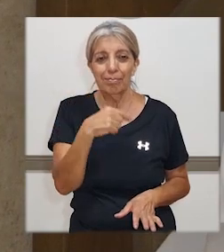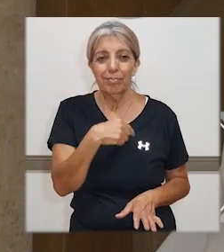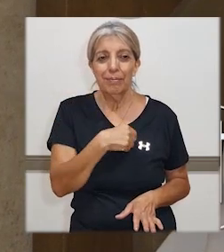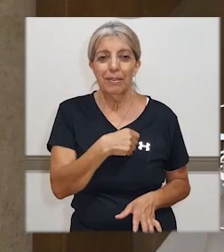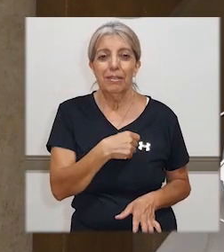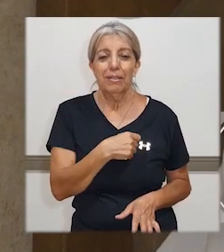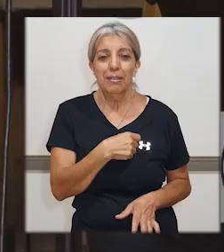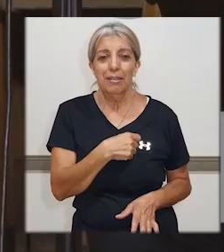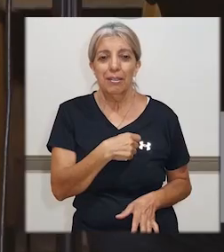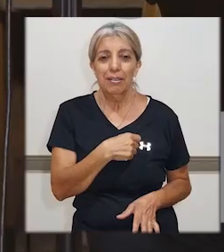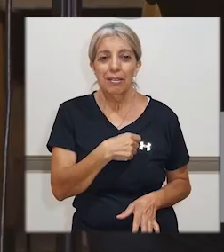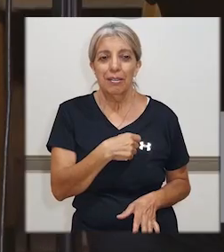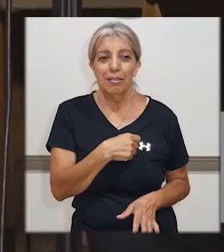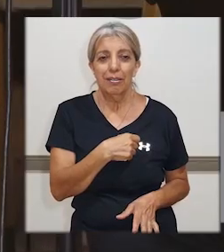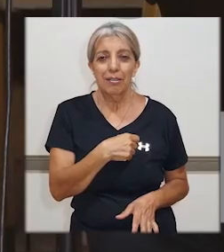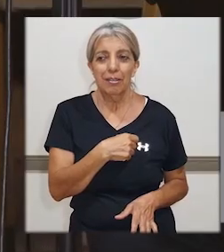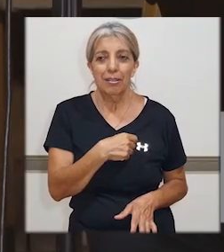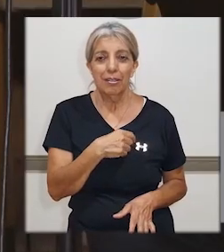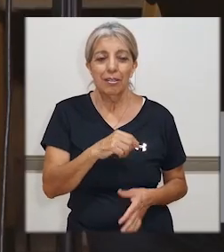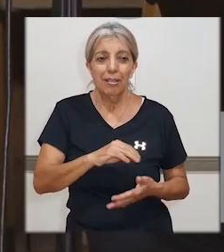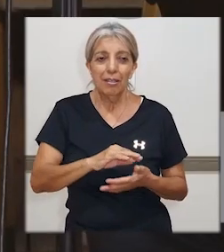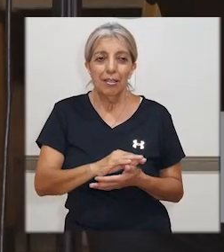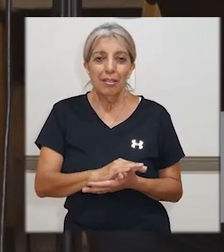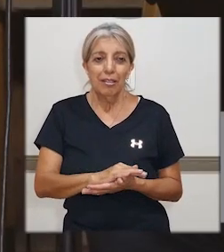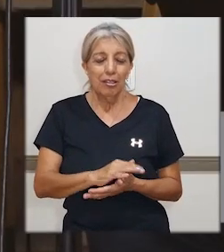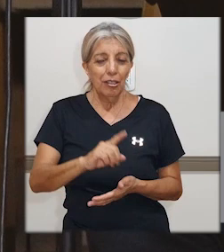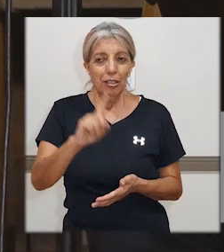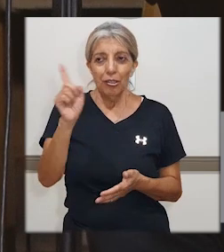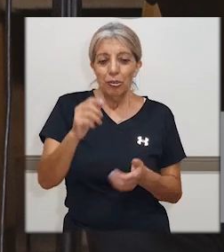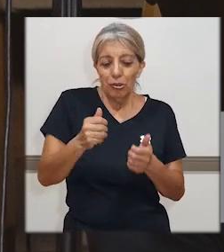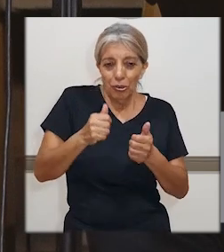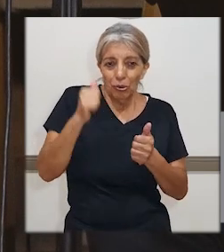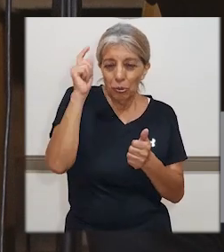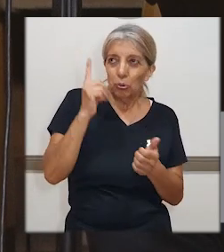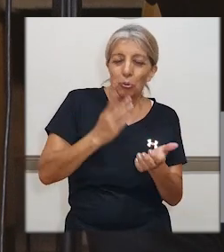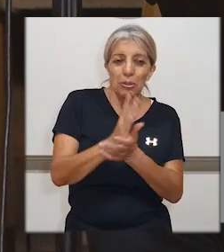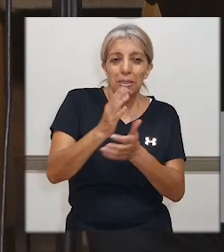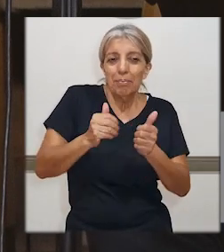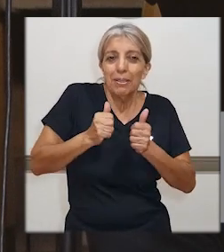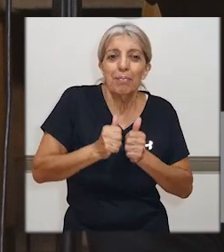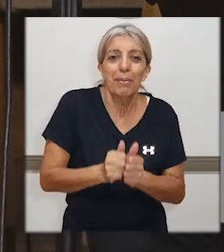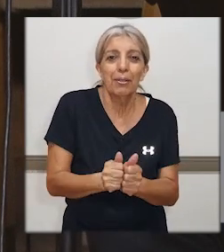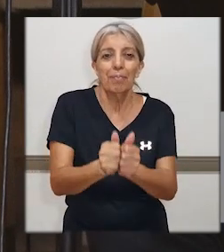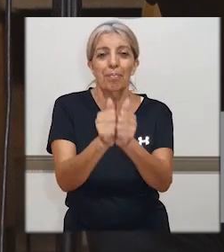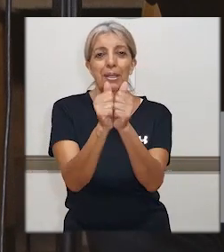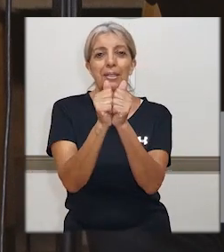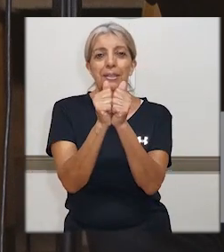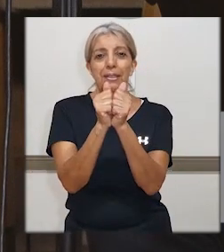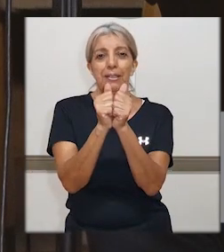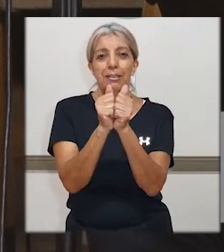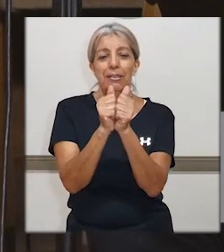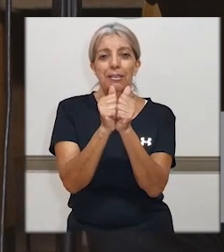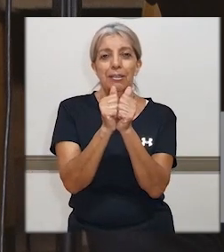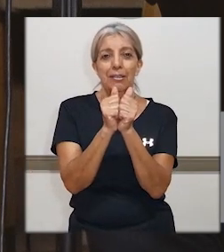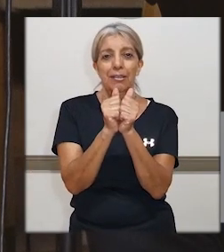perdón. Sin ti yo pierdo el camino, me